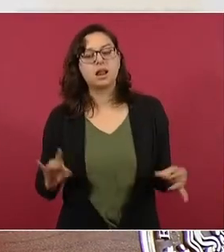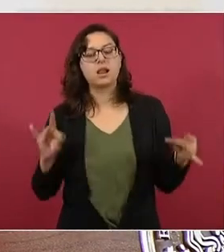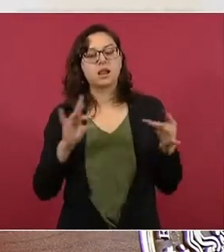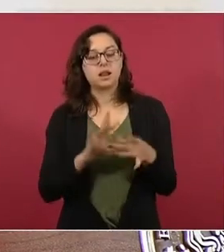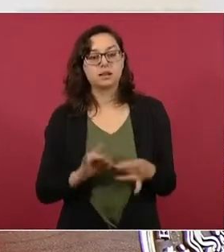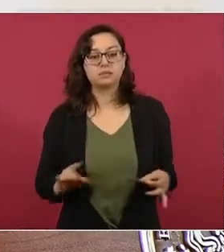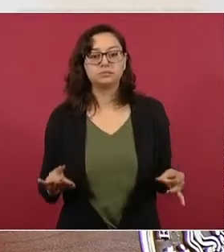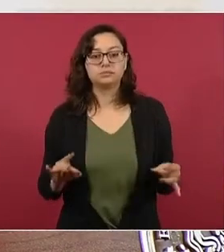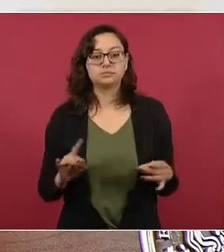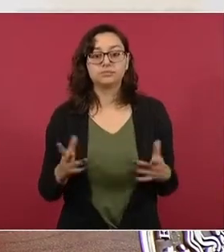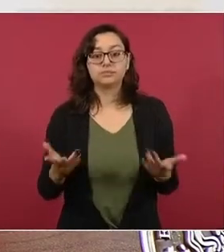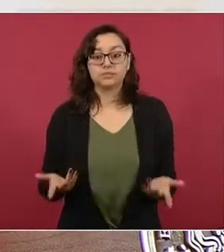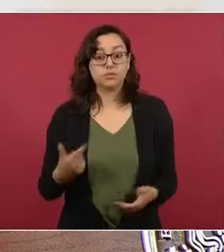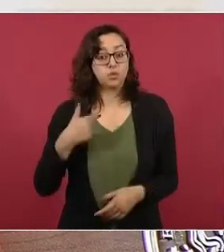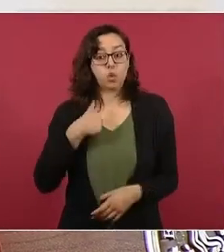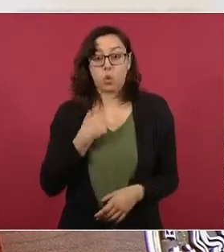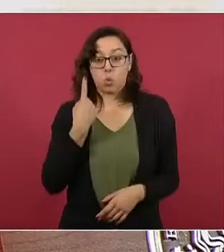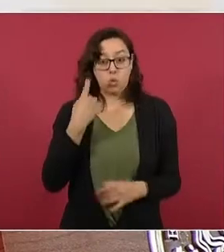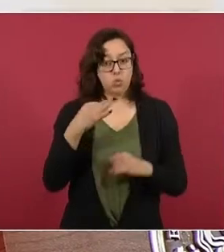y nada más faltaba yo.